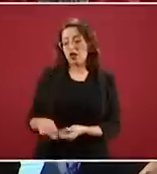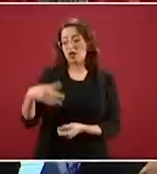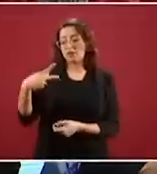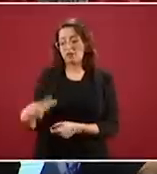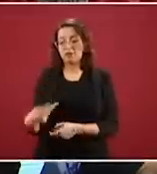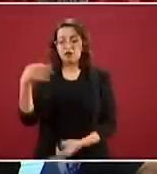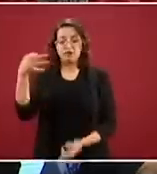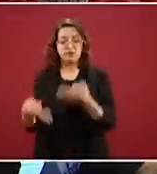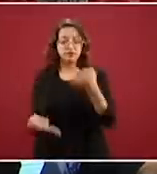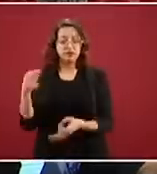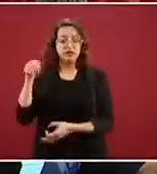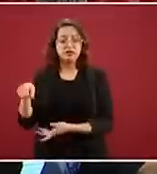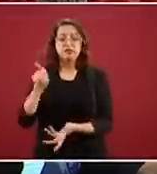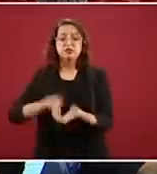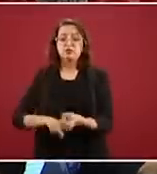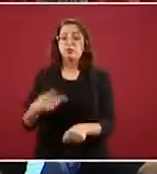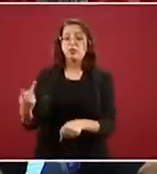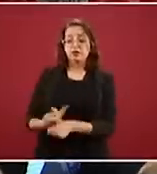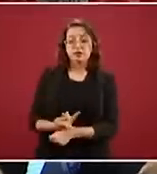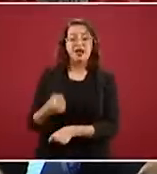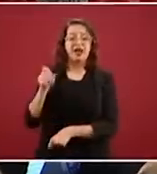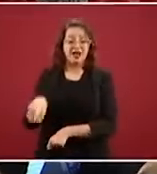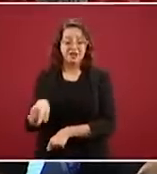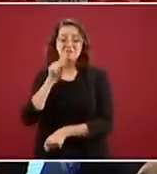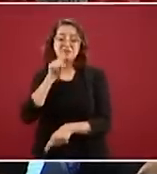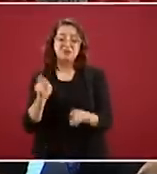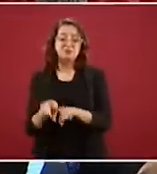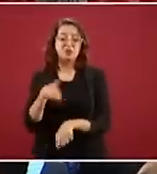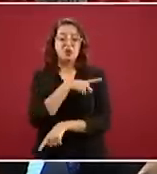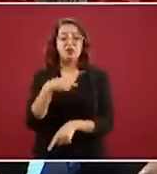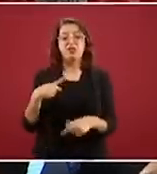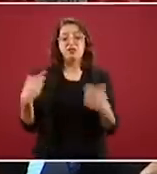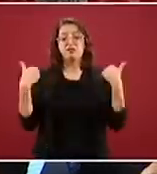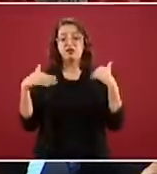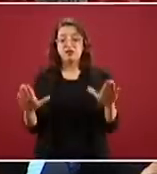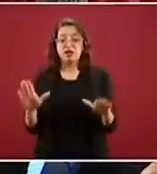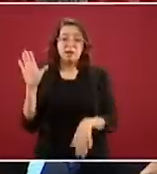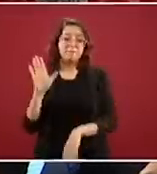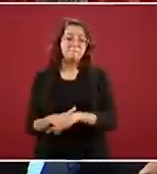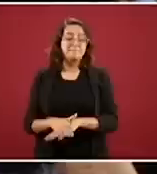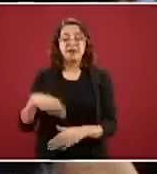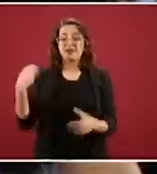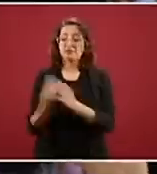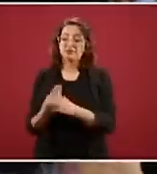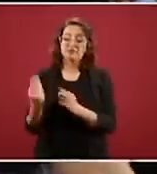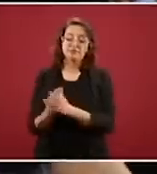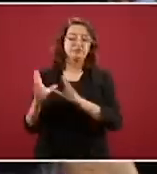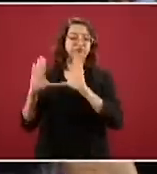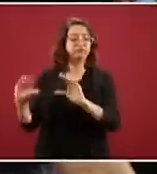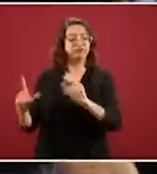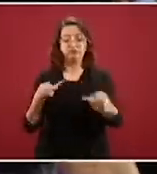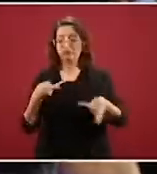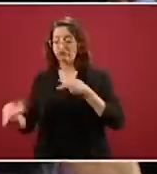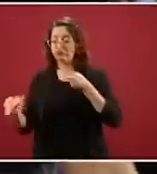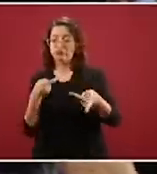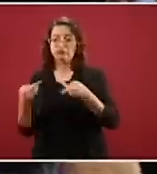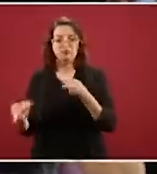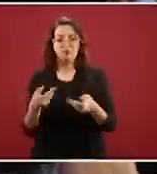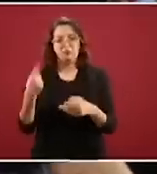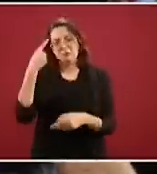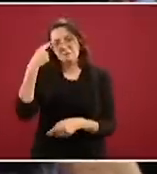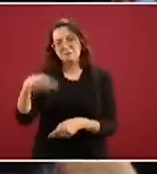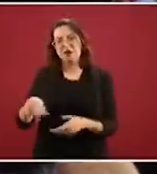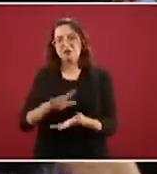las fiscalías? Ahí también tendría que haber, al parecer, bastante preparación y, por supuesto, estar evitando